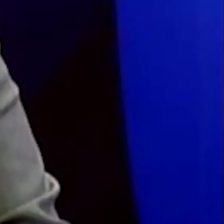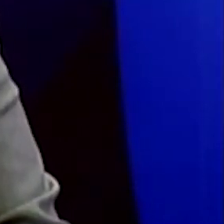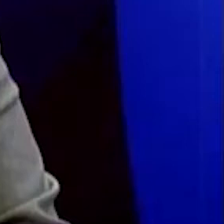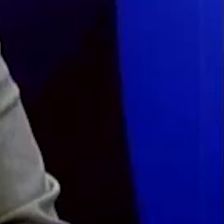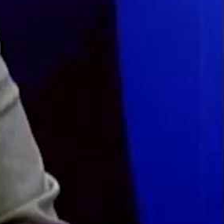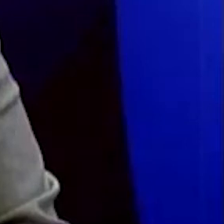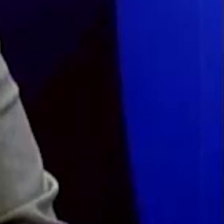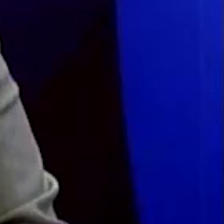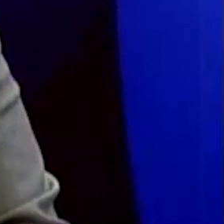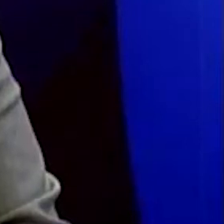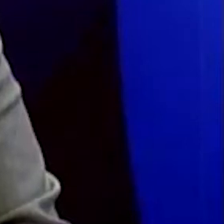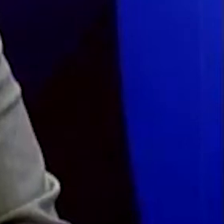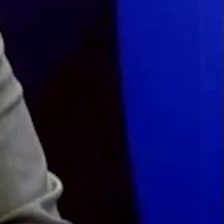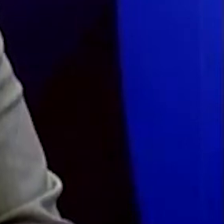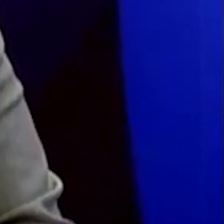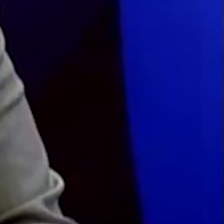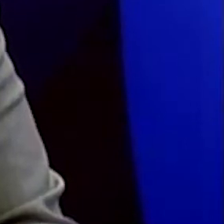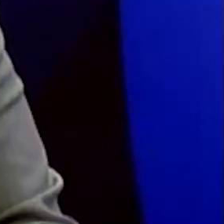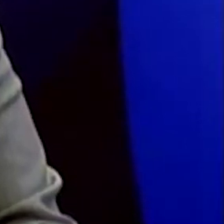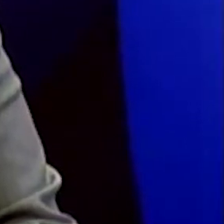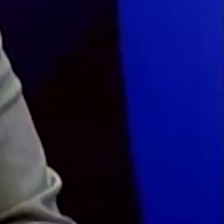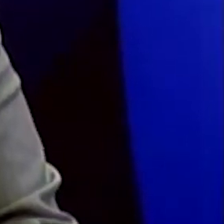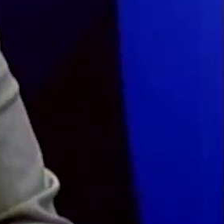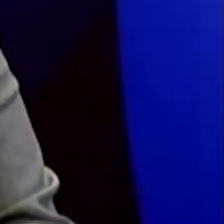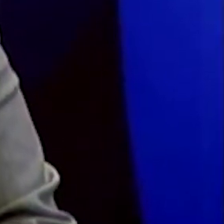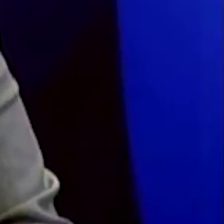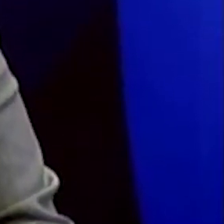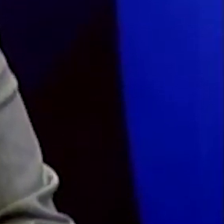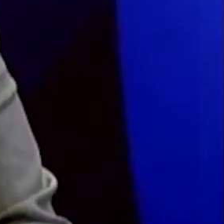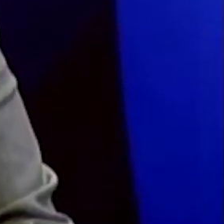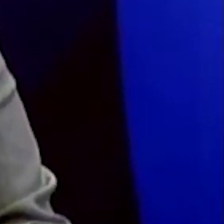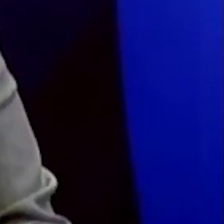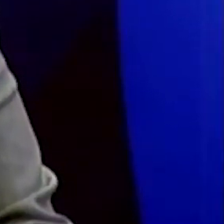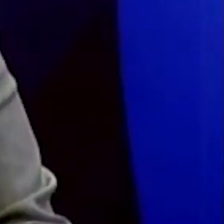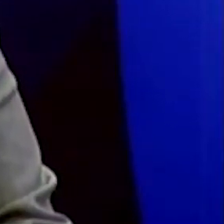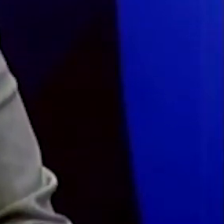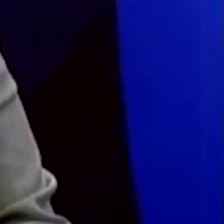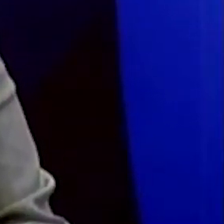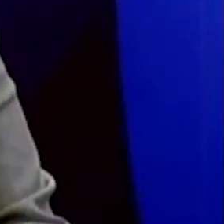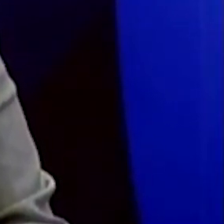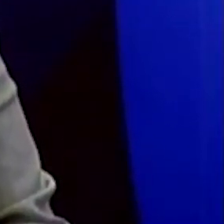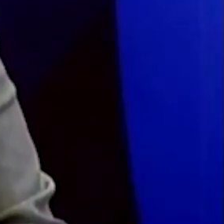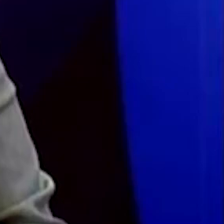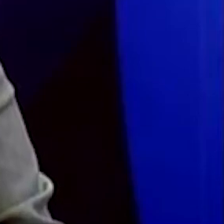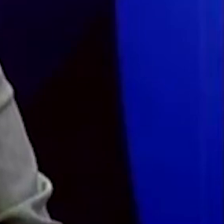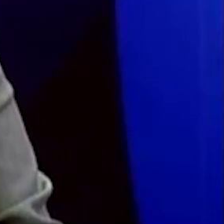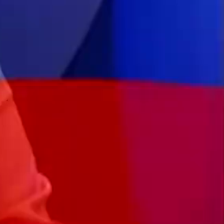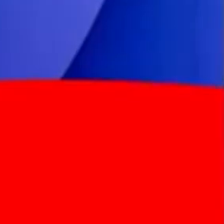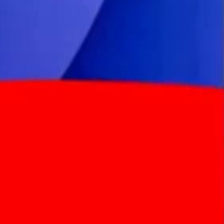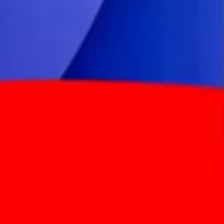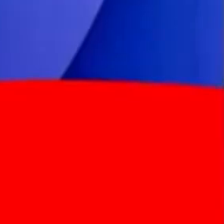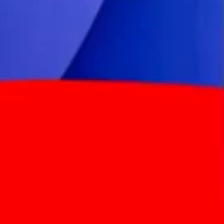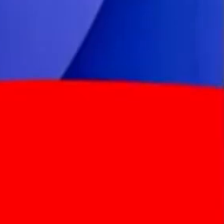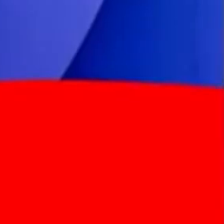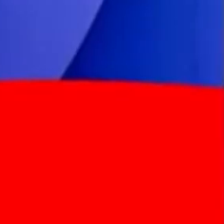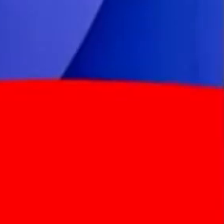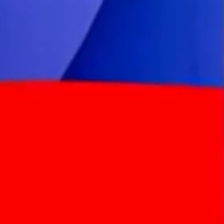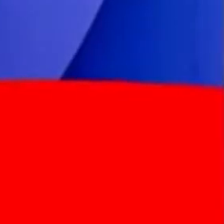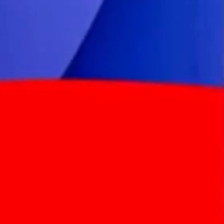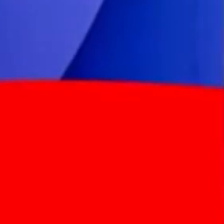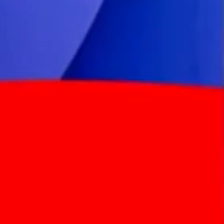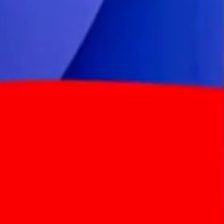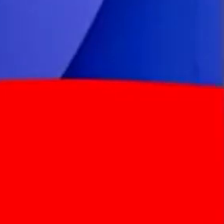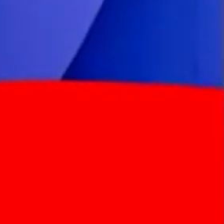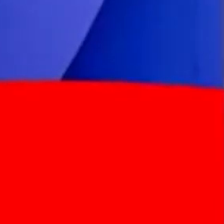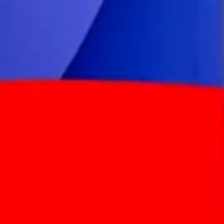dé igual. La elección más importante está en las manos de cada uno de ustedes. El Tribunal Supremo de Elecciones se